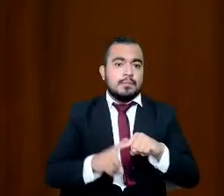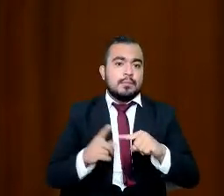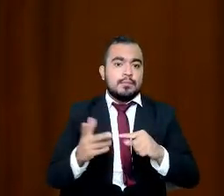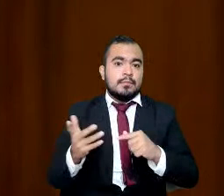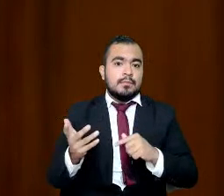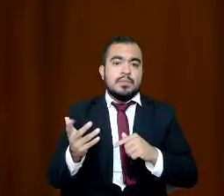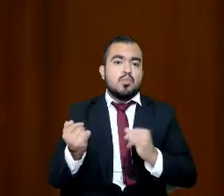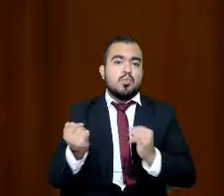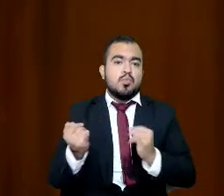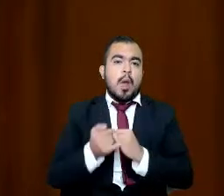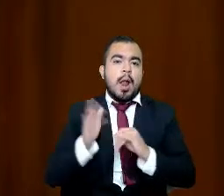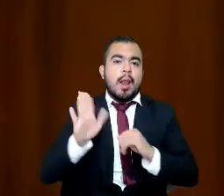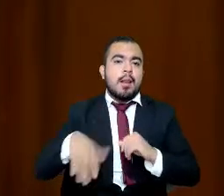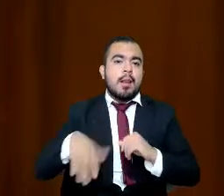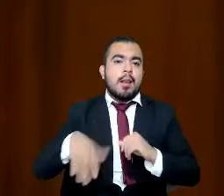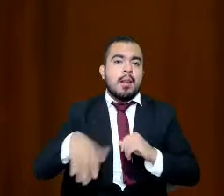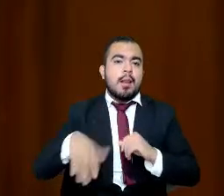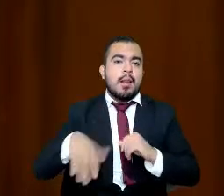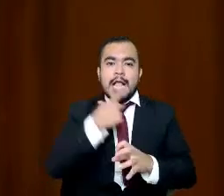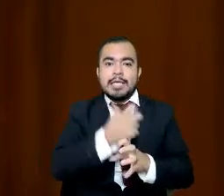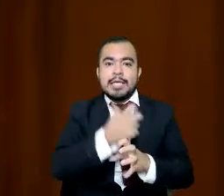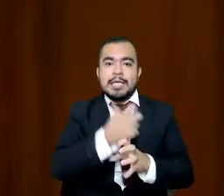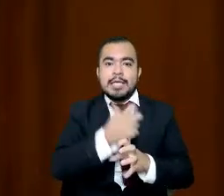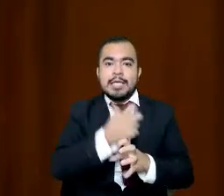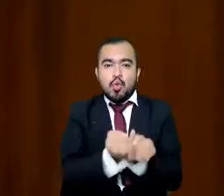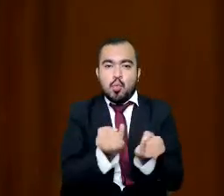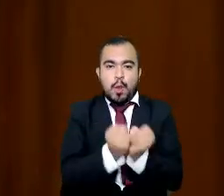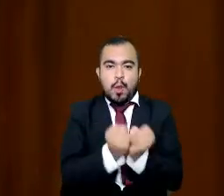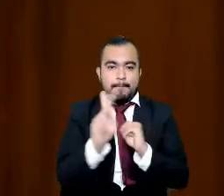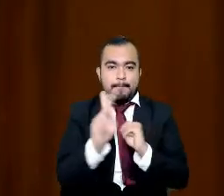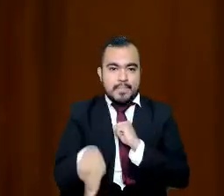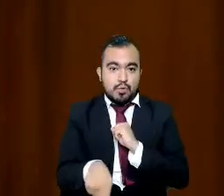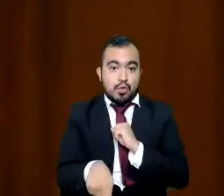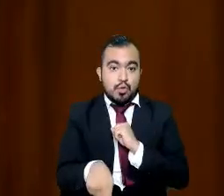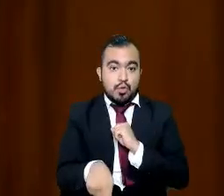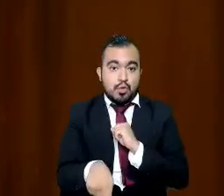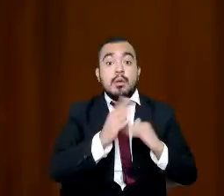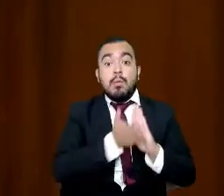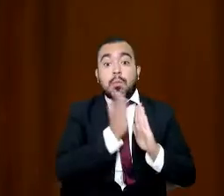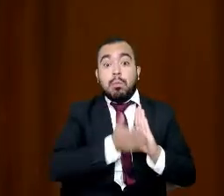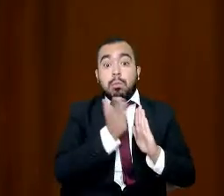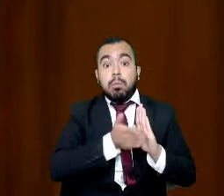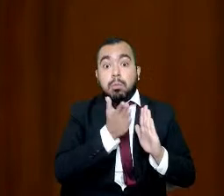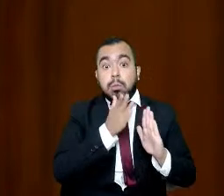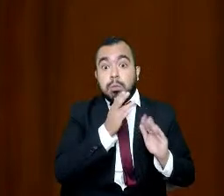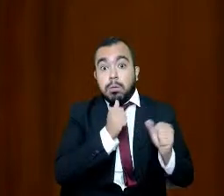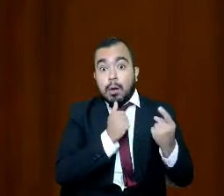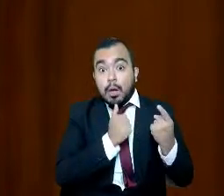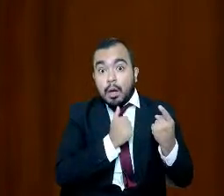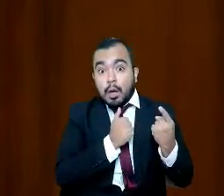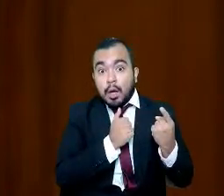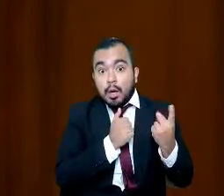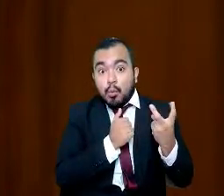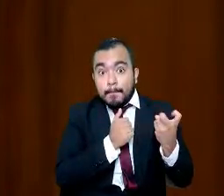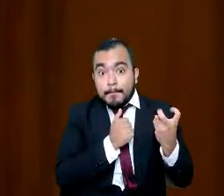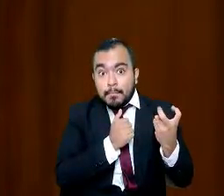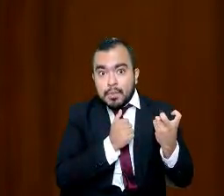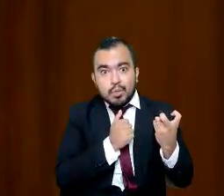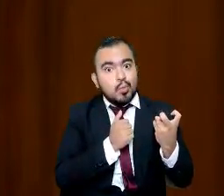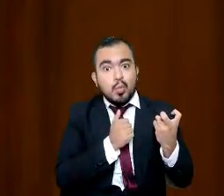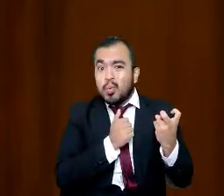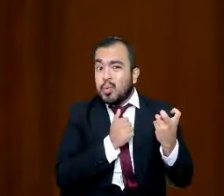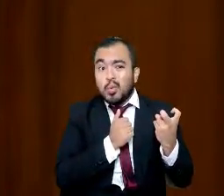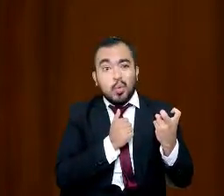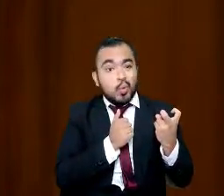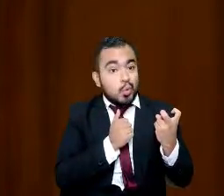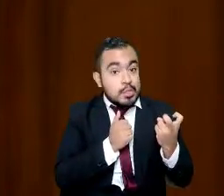Cuando no le mete uno el peso que le tiene que meter hoy, el siguiente año son 2 pesos,